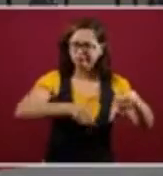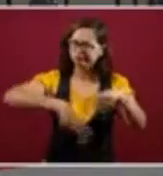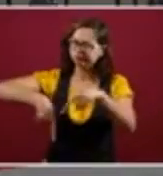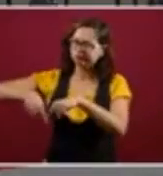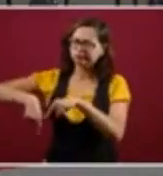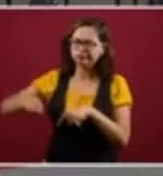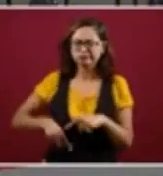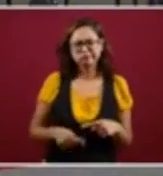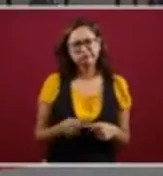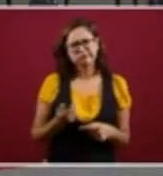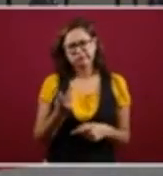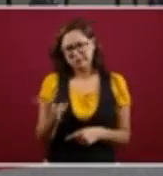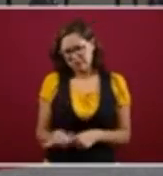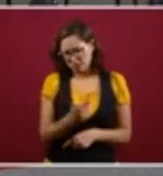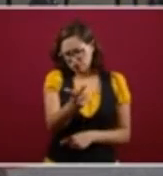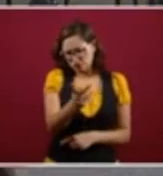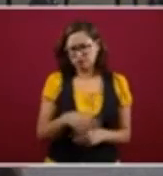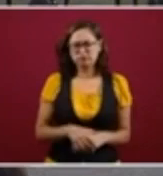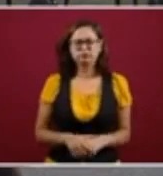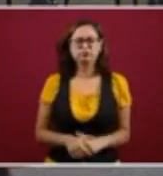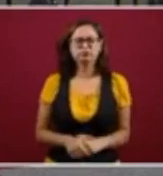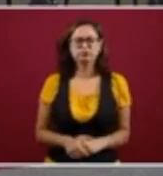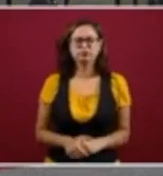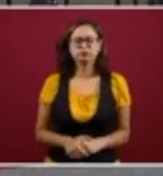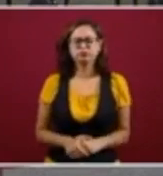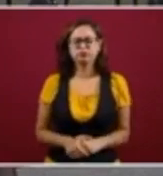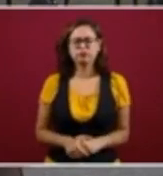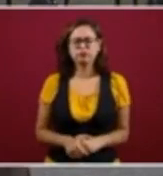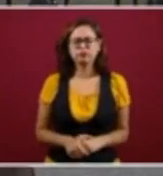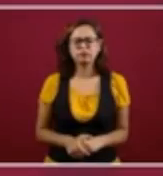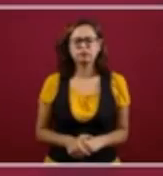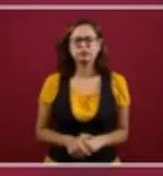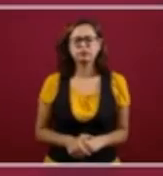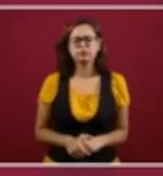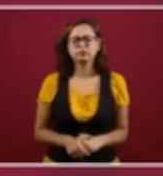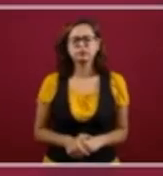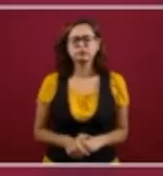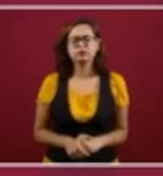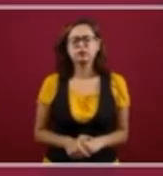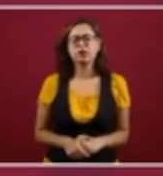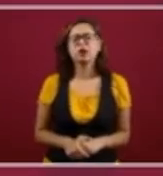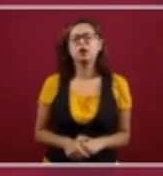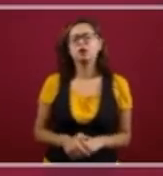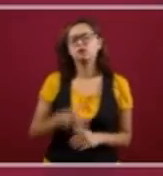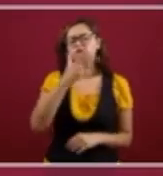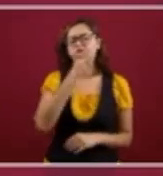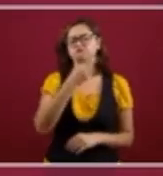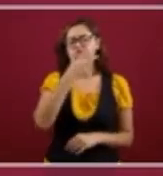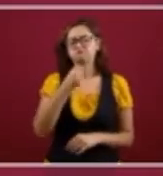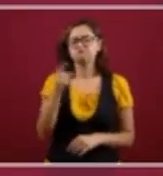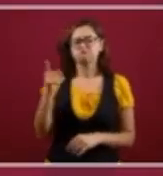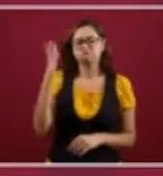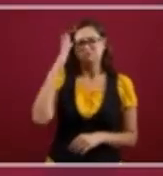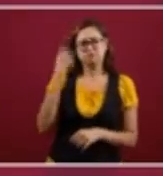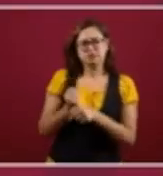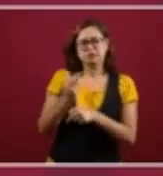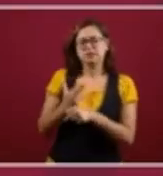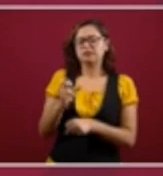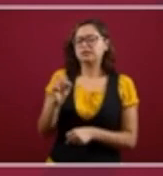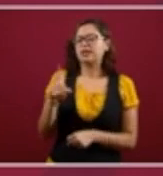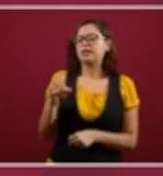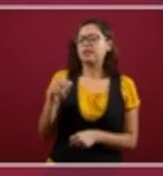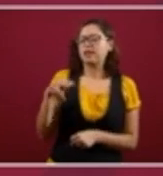primera pregunta. Bueno, mira, vamos a pedirle al secretario de la Defensa que nos informe